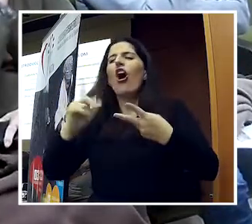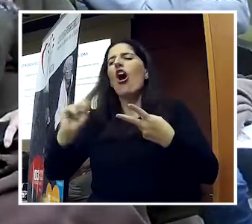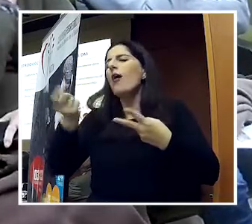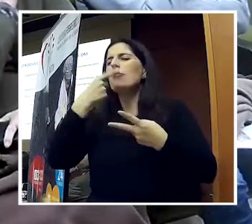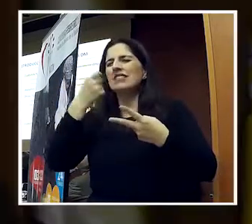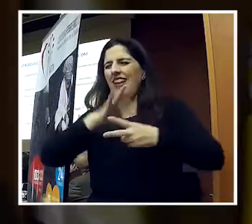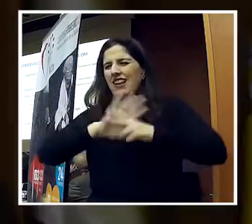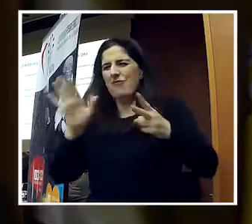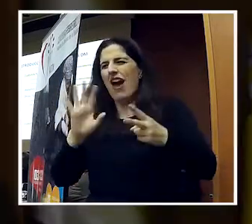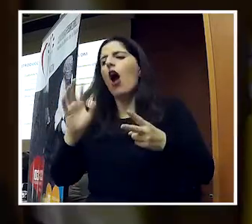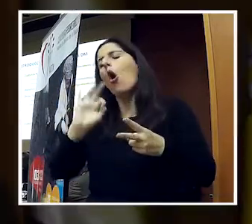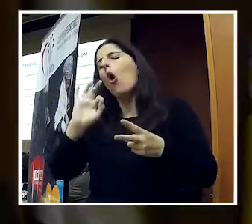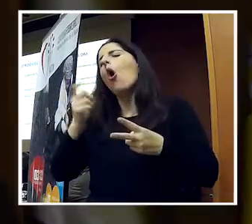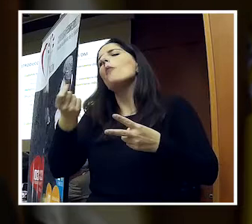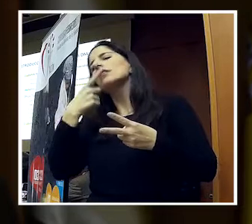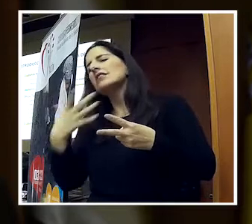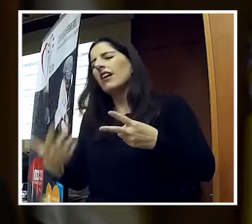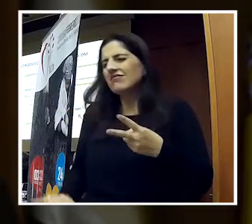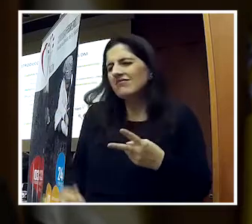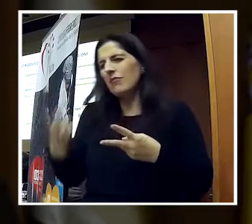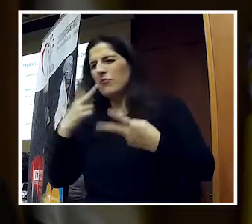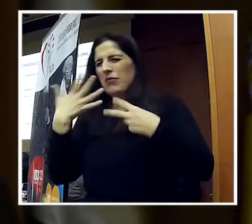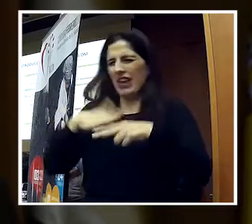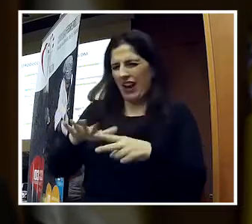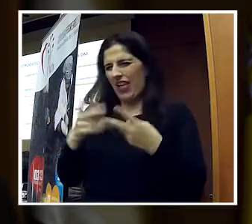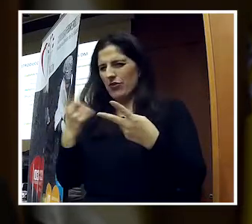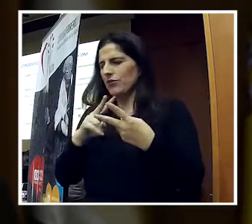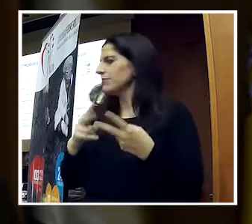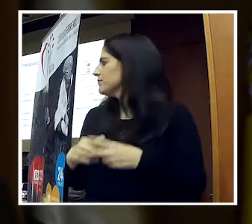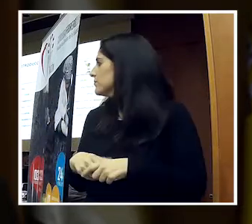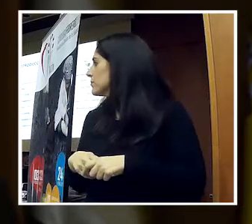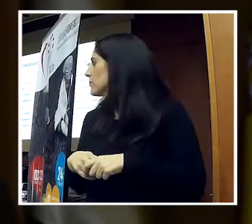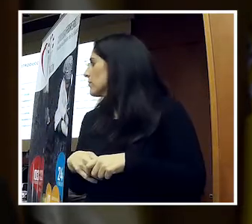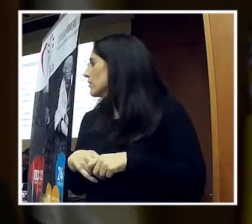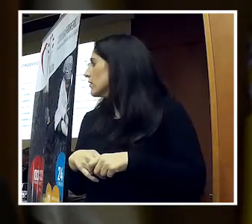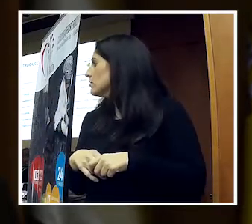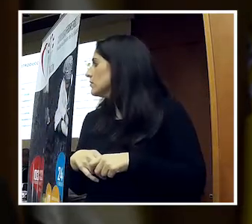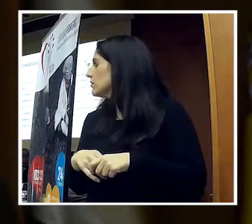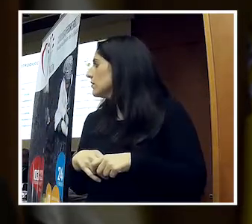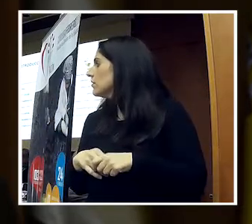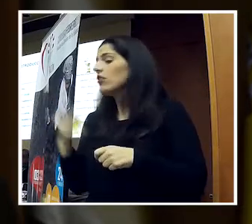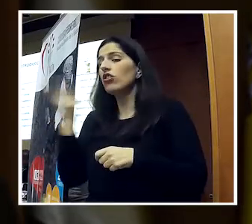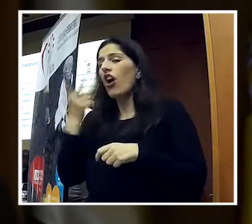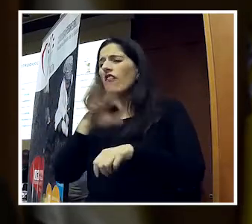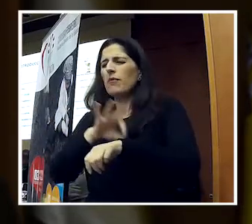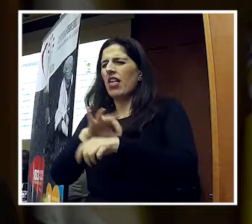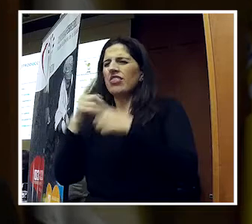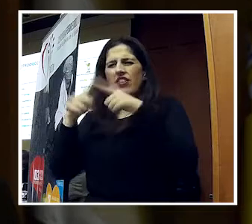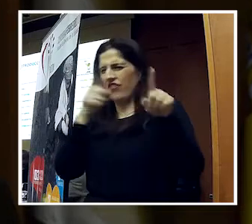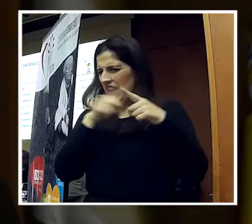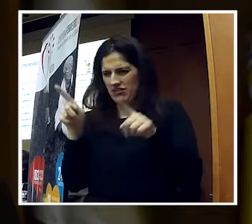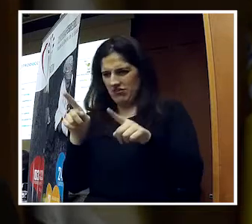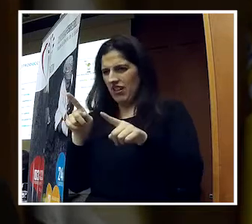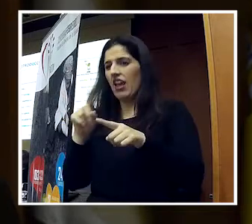controlarse con insulina o con otros tratamientos alternativos, como más adelante veremos. Son enfermedades totalmente diferentes y eso